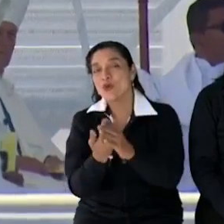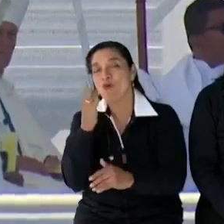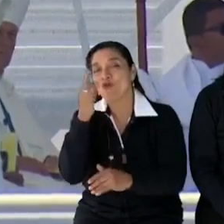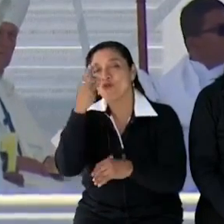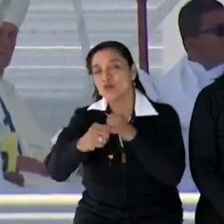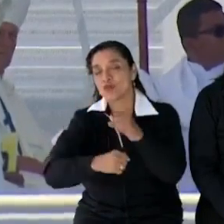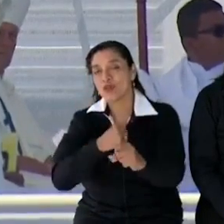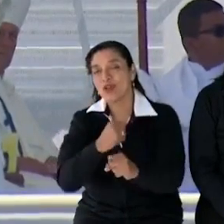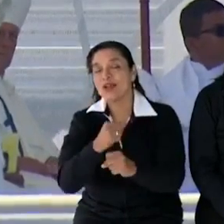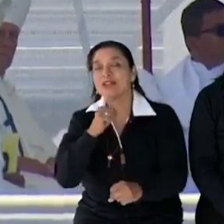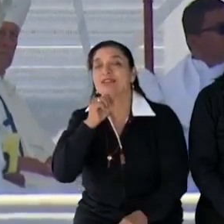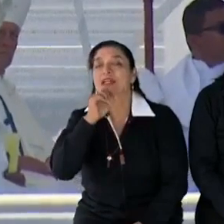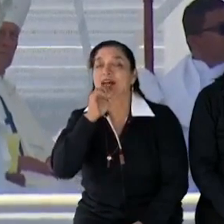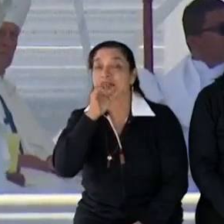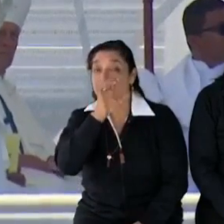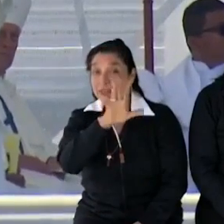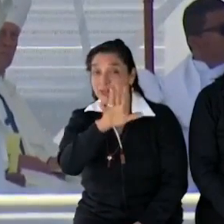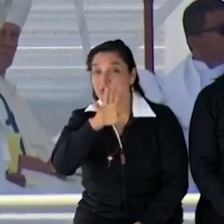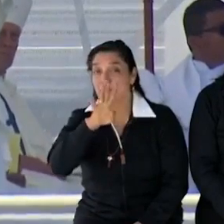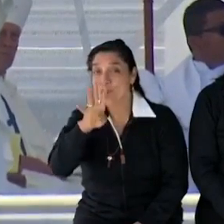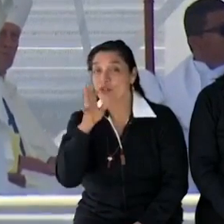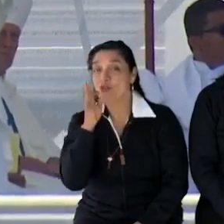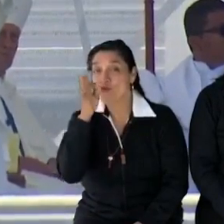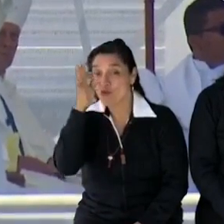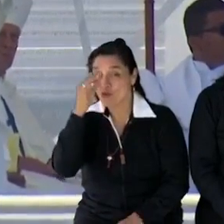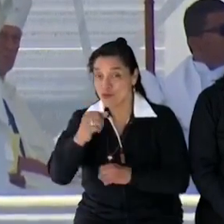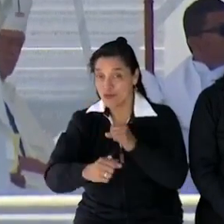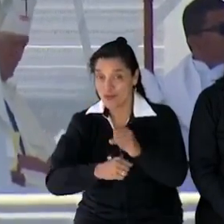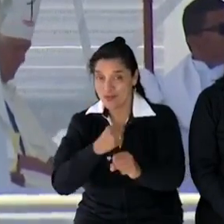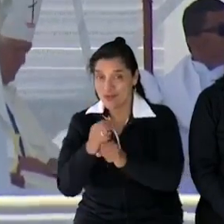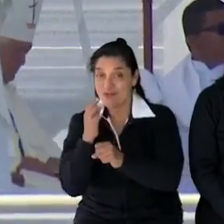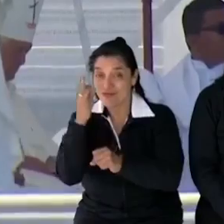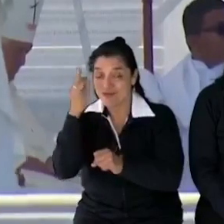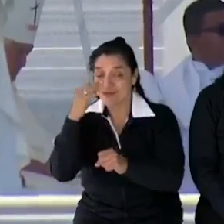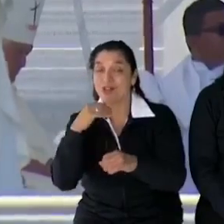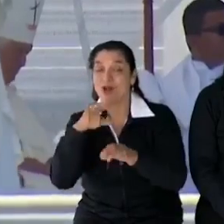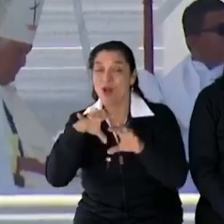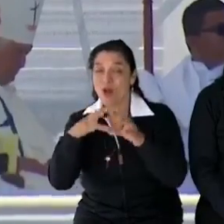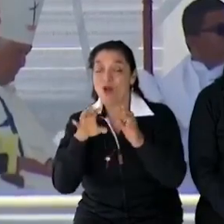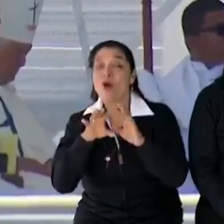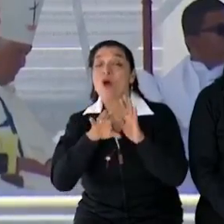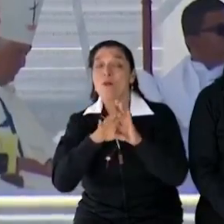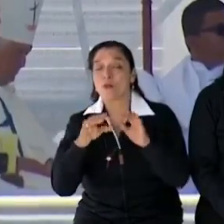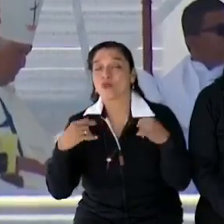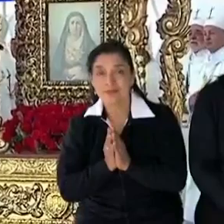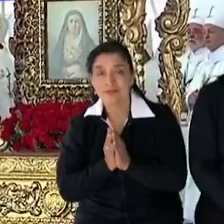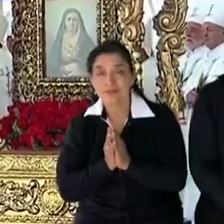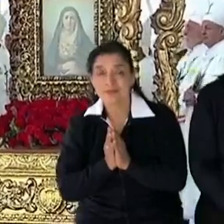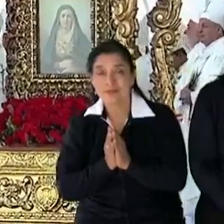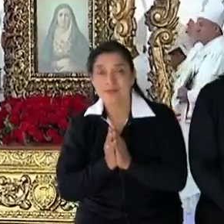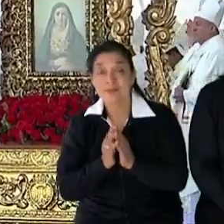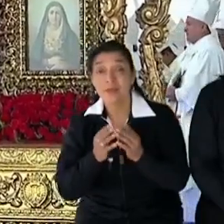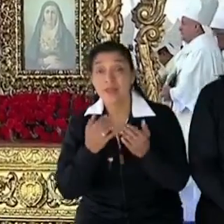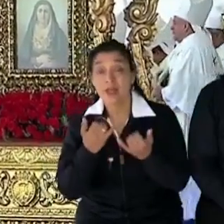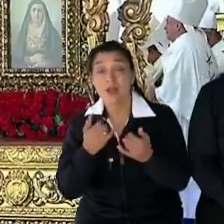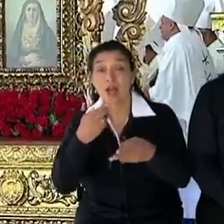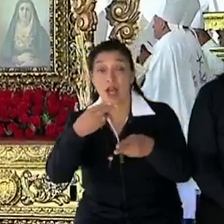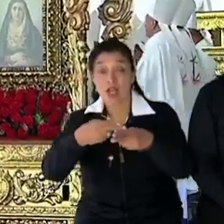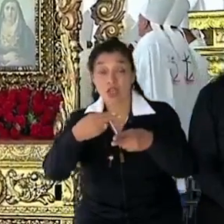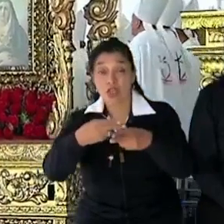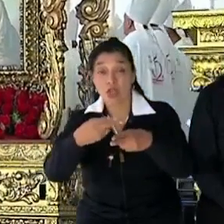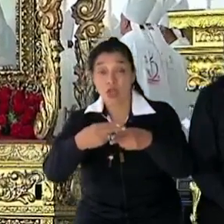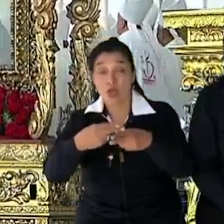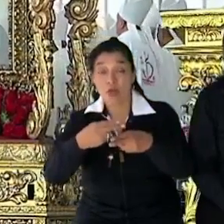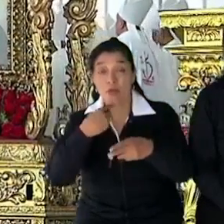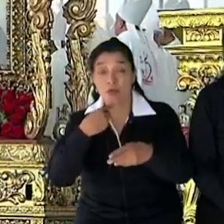del 54º Congreso Eucarístico Internacional. Y en nombre y